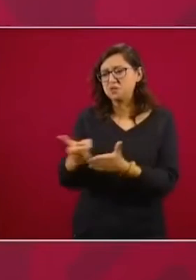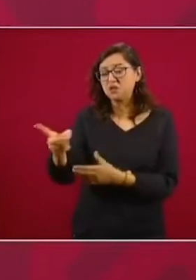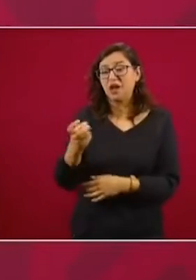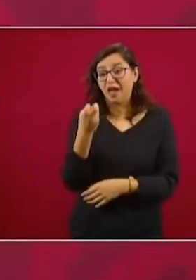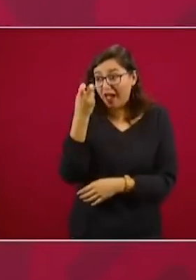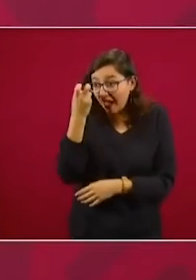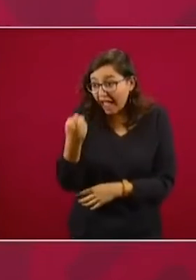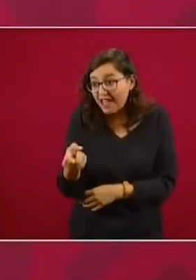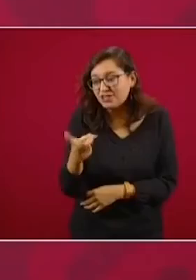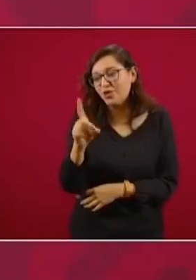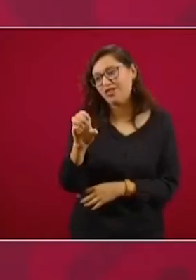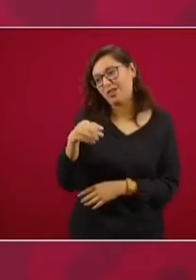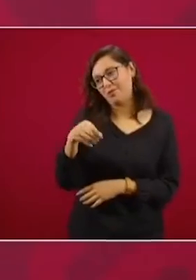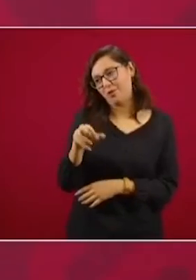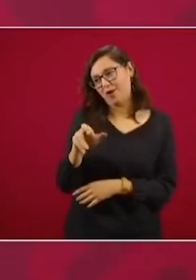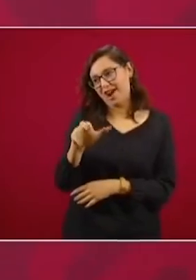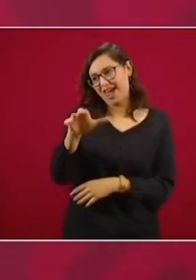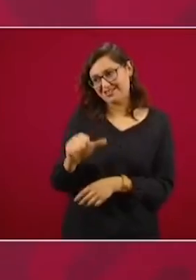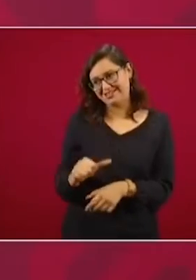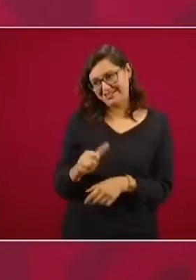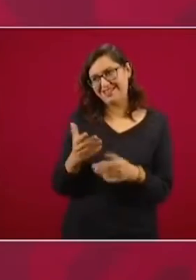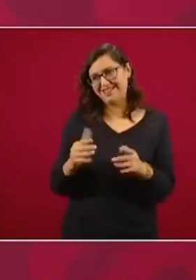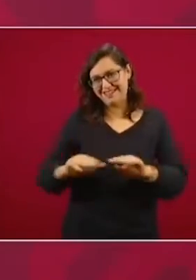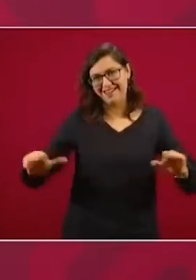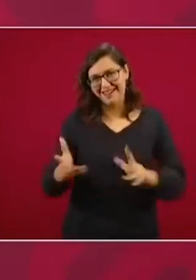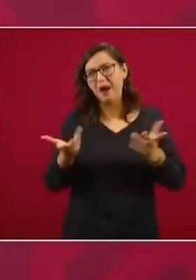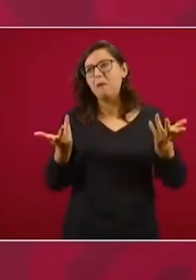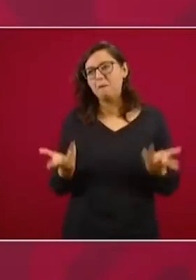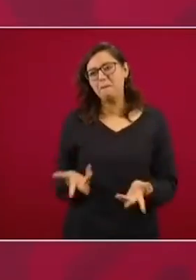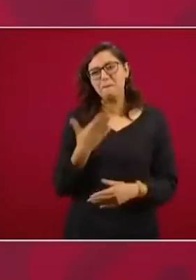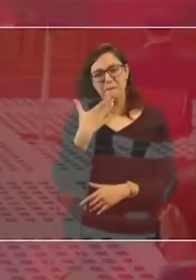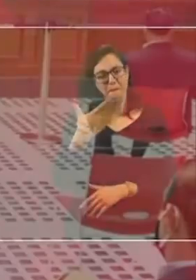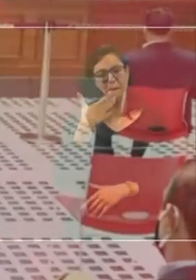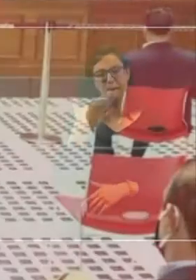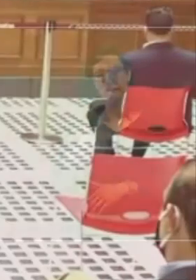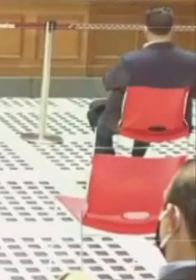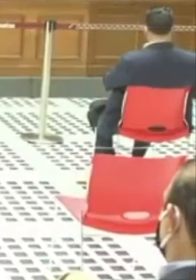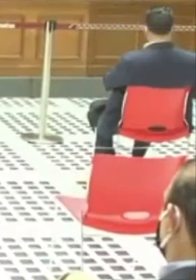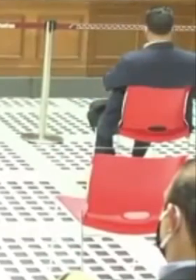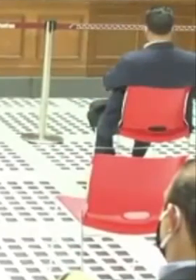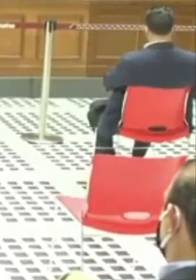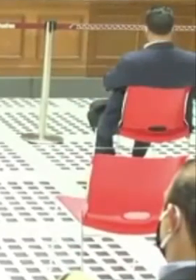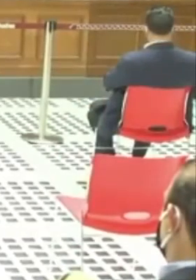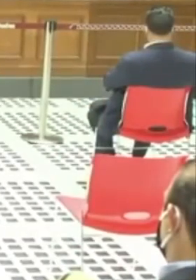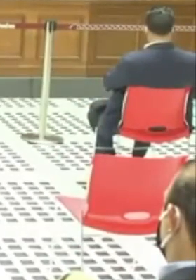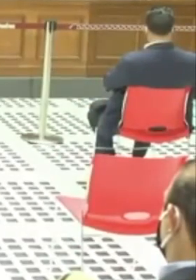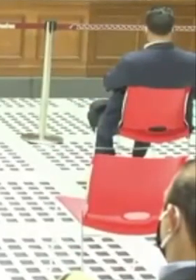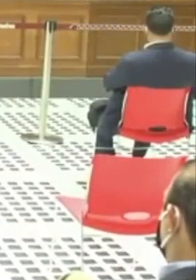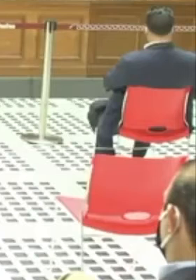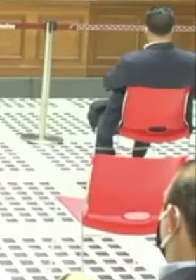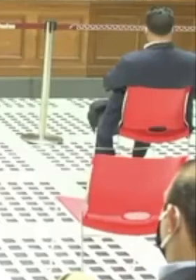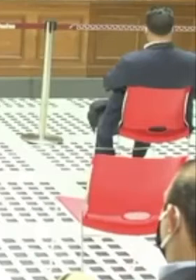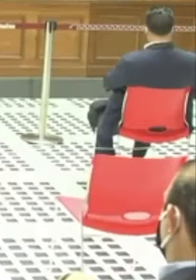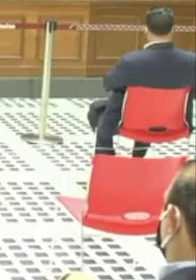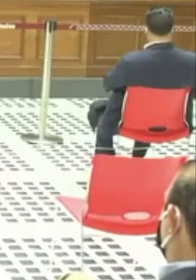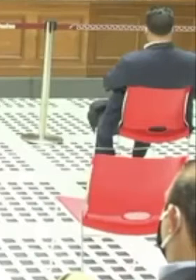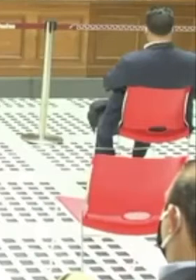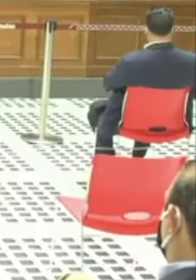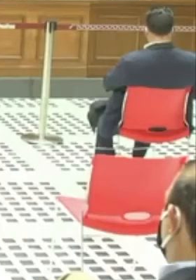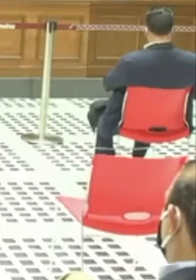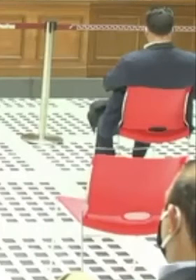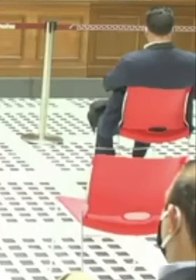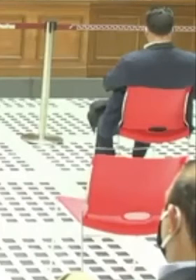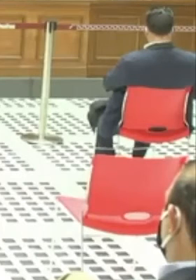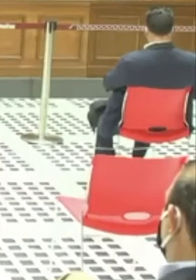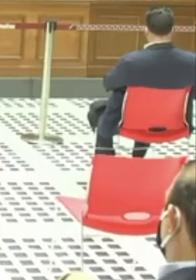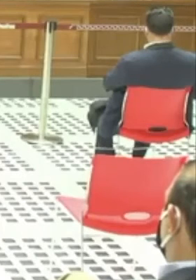expresión de la democracia que se vive en el país aunque se le acuse de lo contrario este lunes los gobernadores que abandonaron la organización